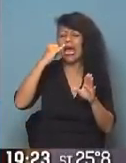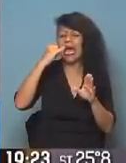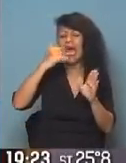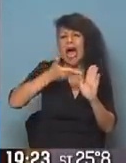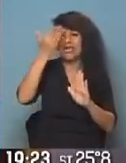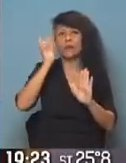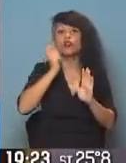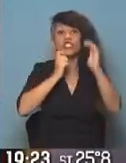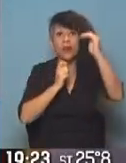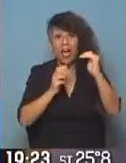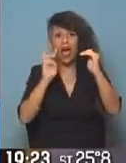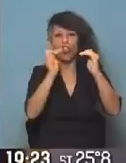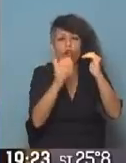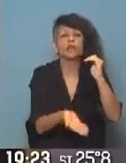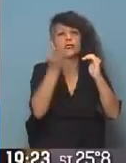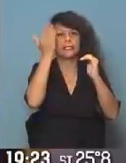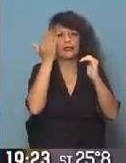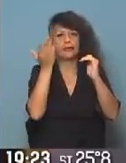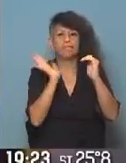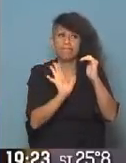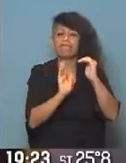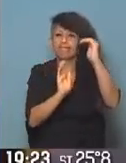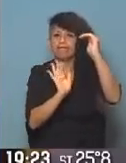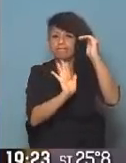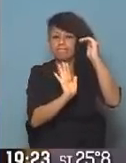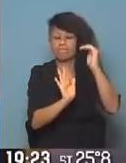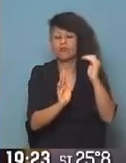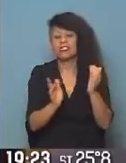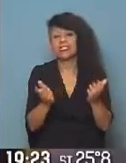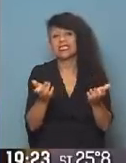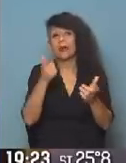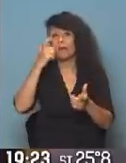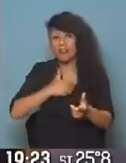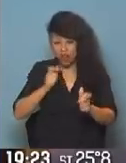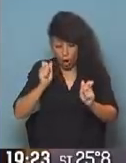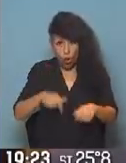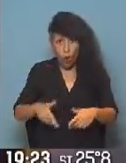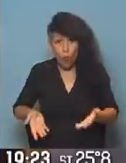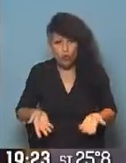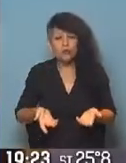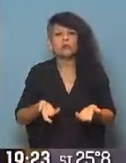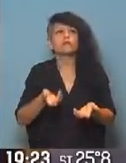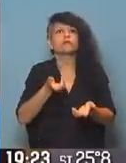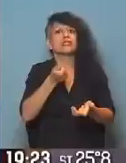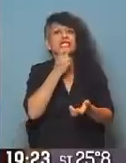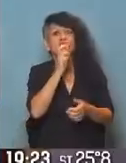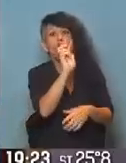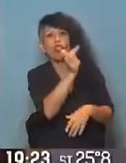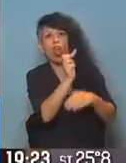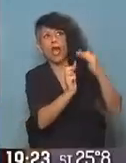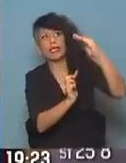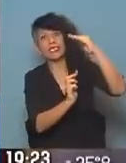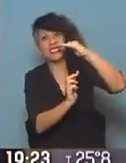y no hay nada más recesivo tanto para el bolsillo del consumidor como para la estructura de una pyme de que el dólar no tenga techo entonces hay que